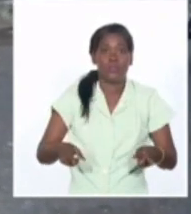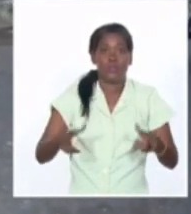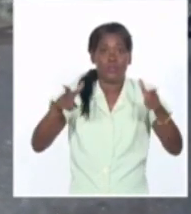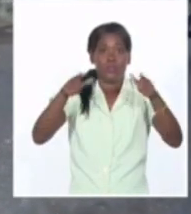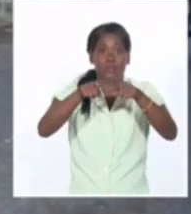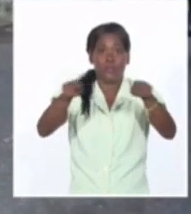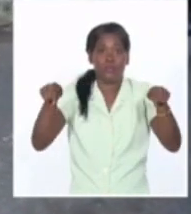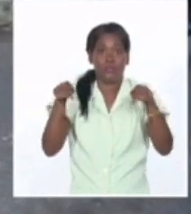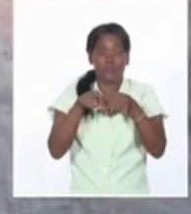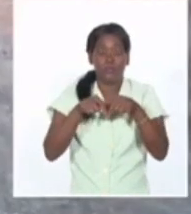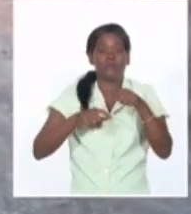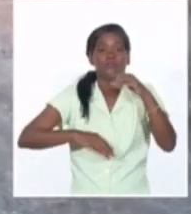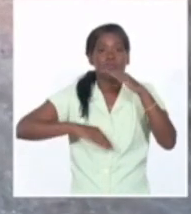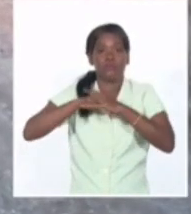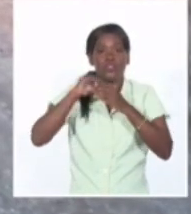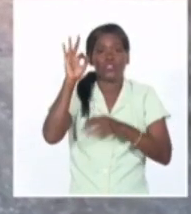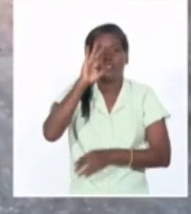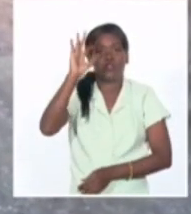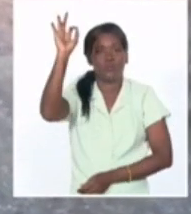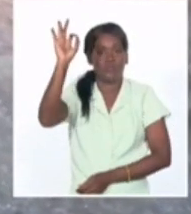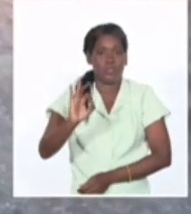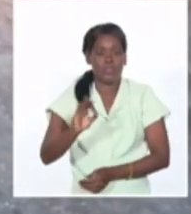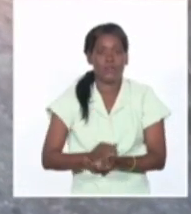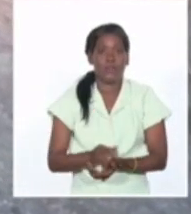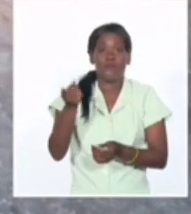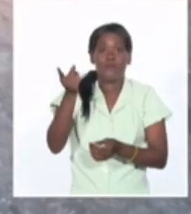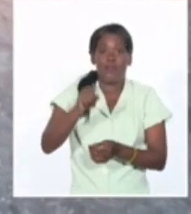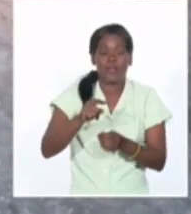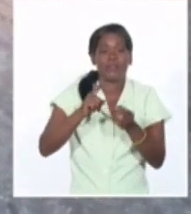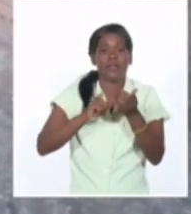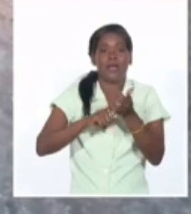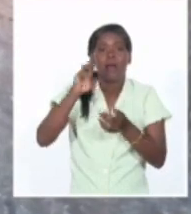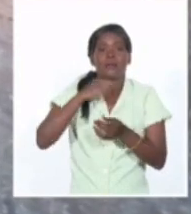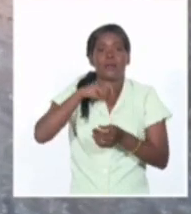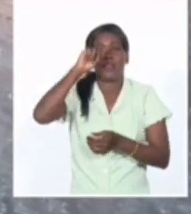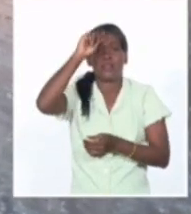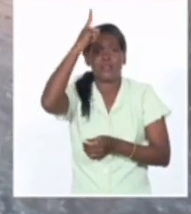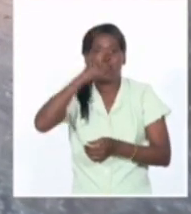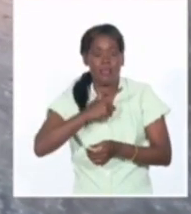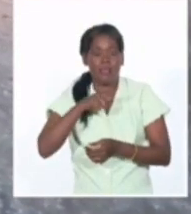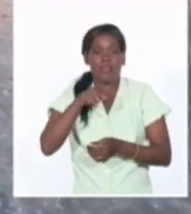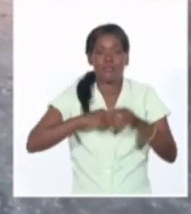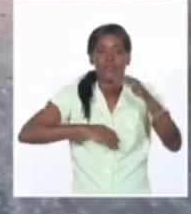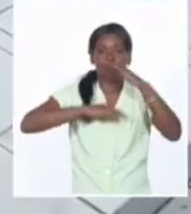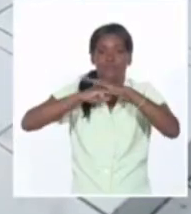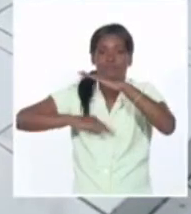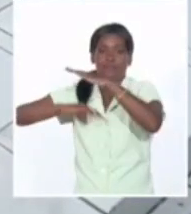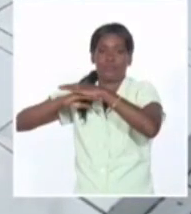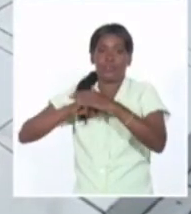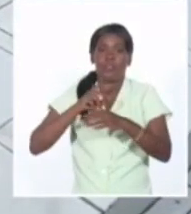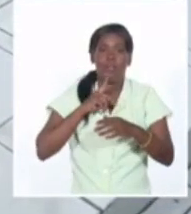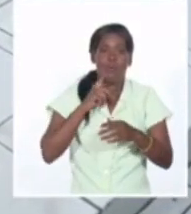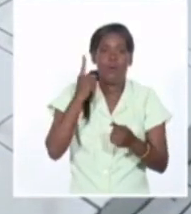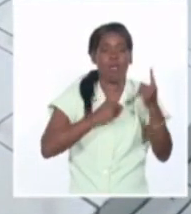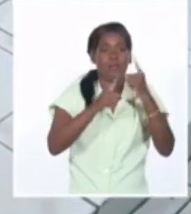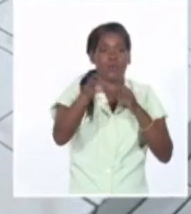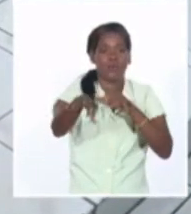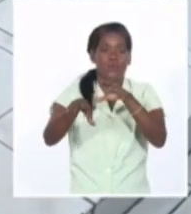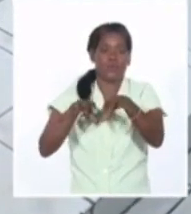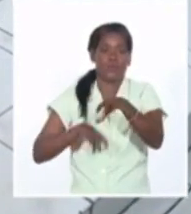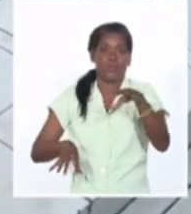llenado y vierten en estos momentos las presas Corojo de Guisa, Paso Malo en Bartolomé Mazó, Vicana en Media Luna y Cilantro en Pilón.